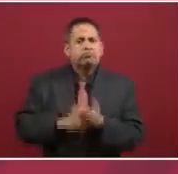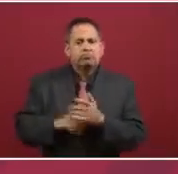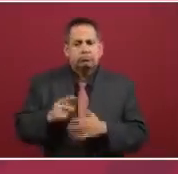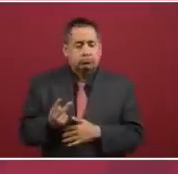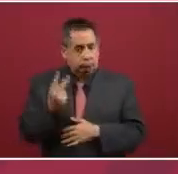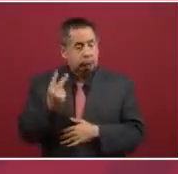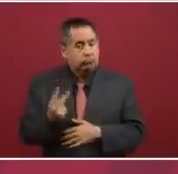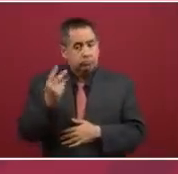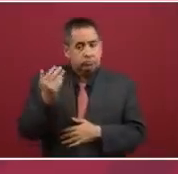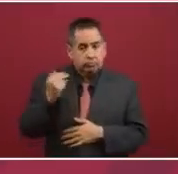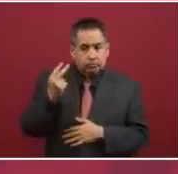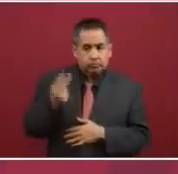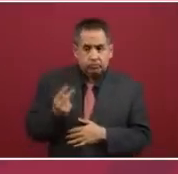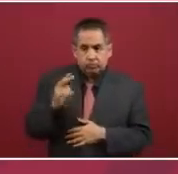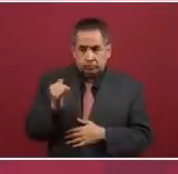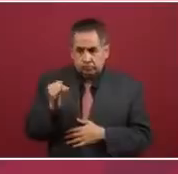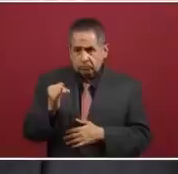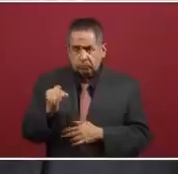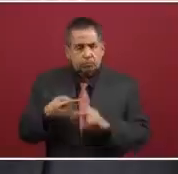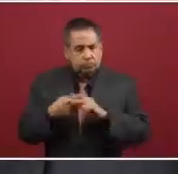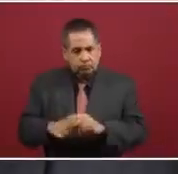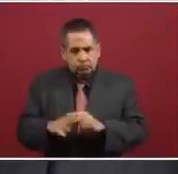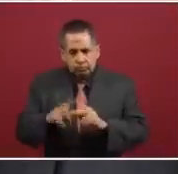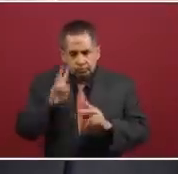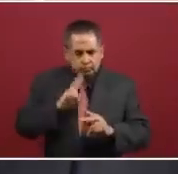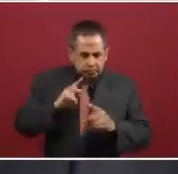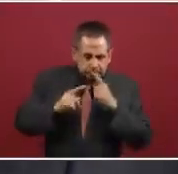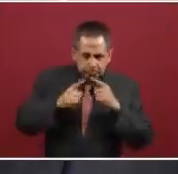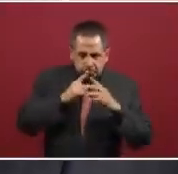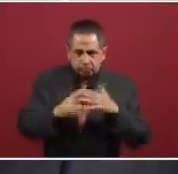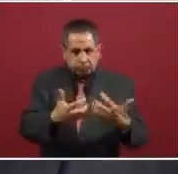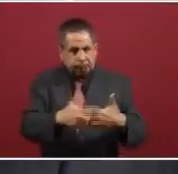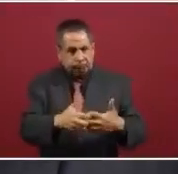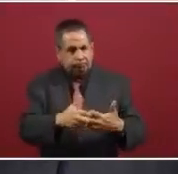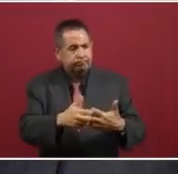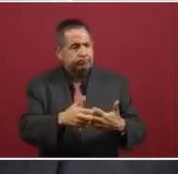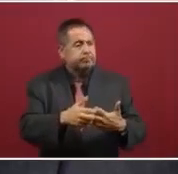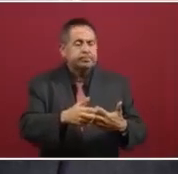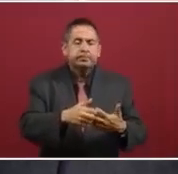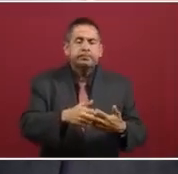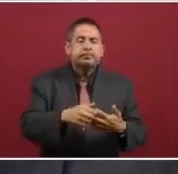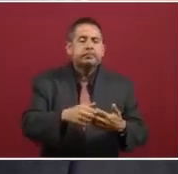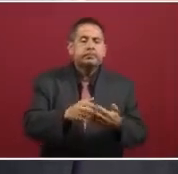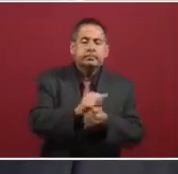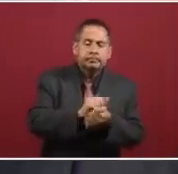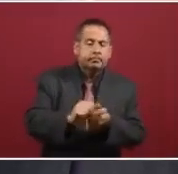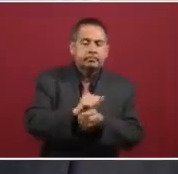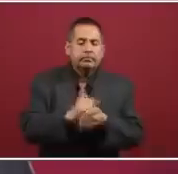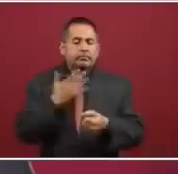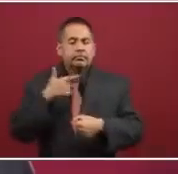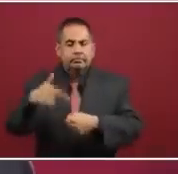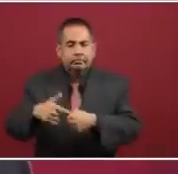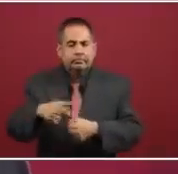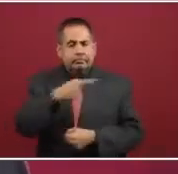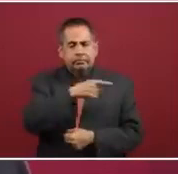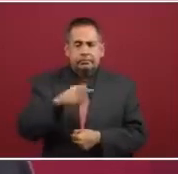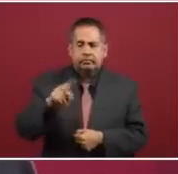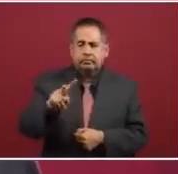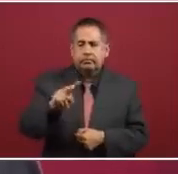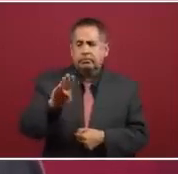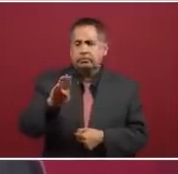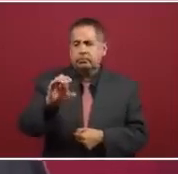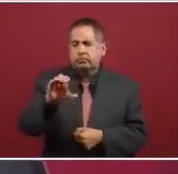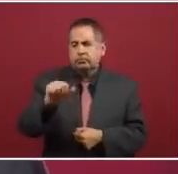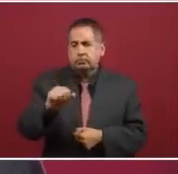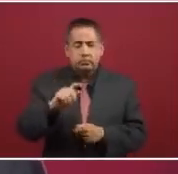2 de junio la refinería de Dos Bocas. Ya se están integrando los